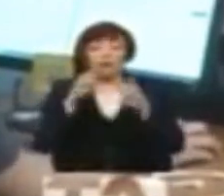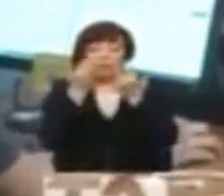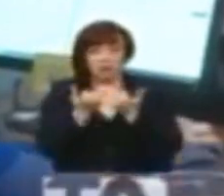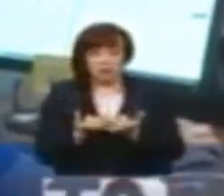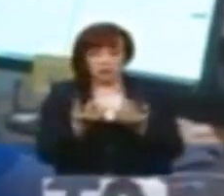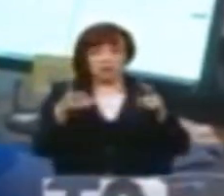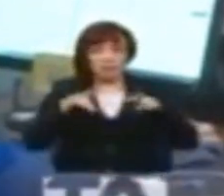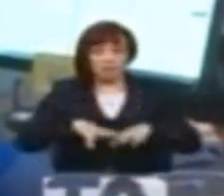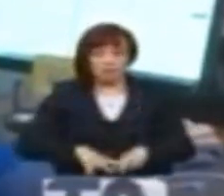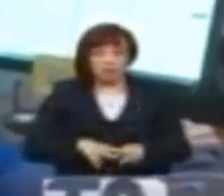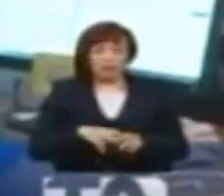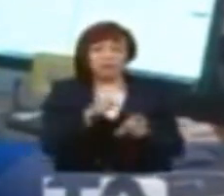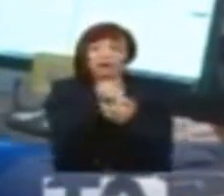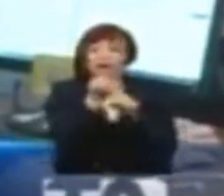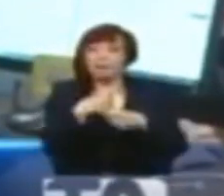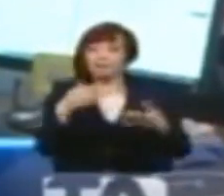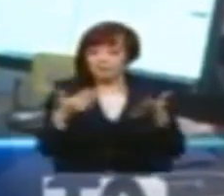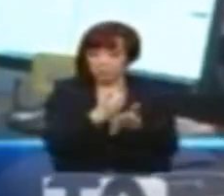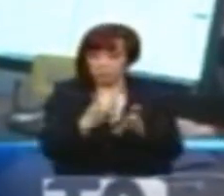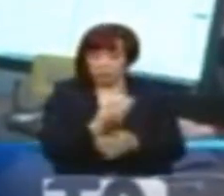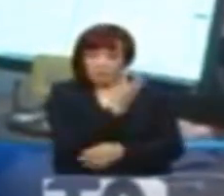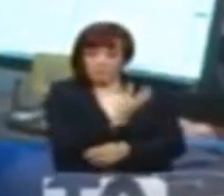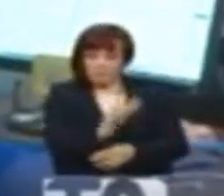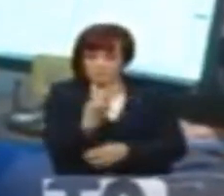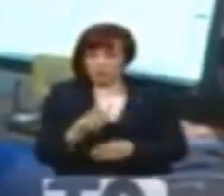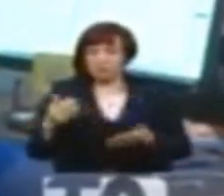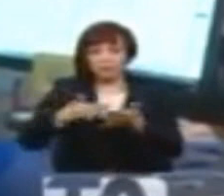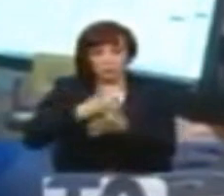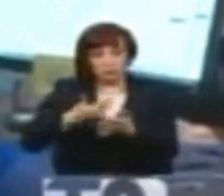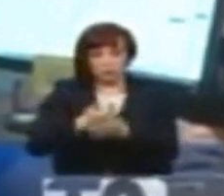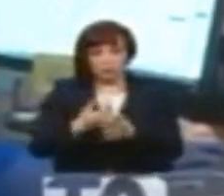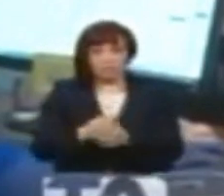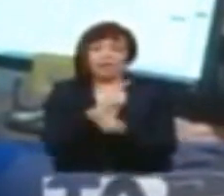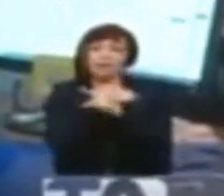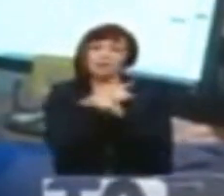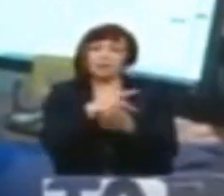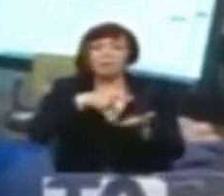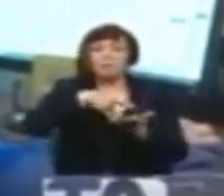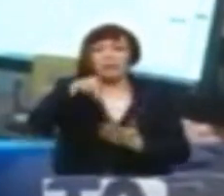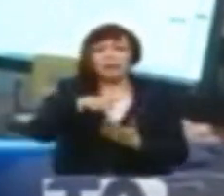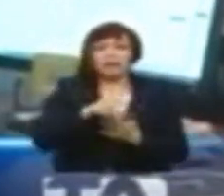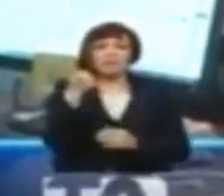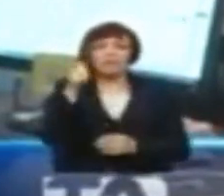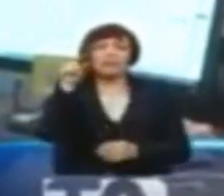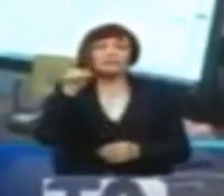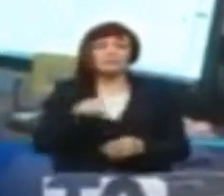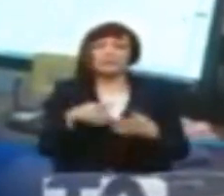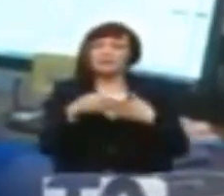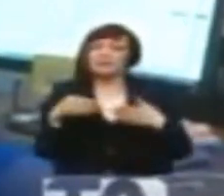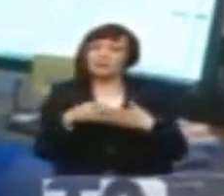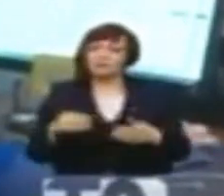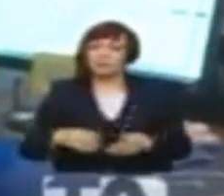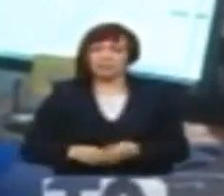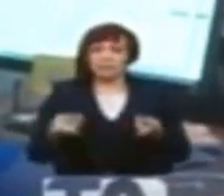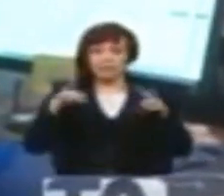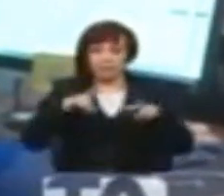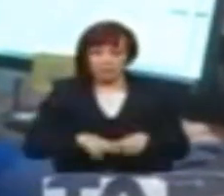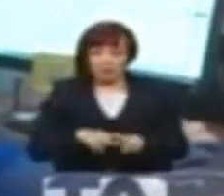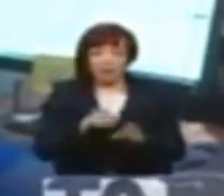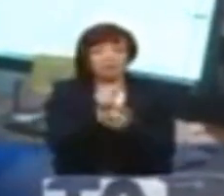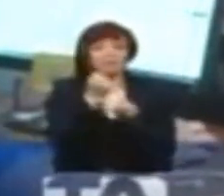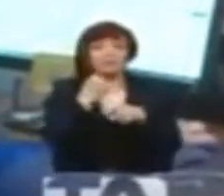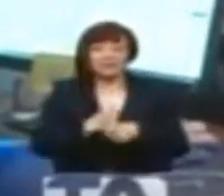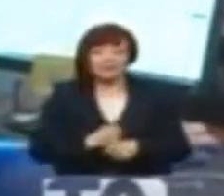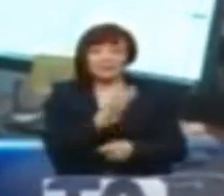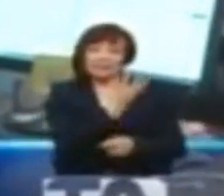la creación de una página, así dice el texto, en Twitter se pagaron $10,000. Lo mismo para la creación de